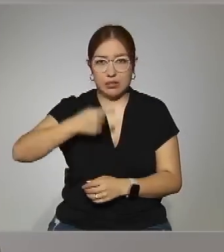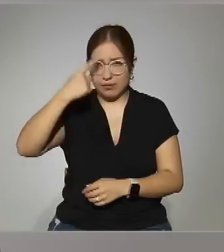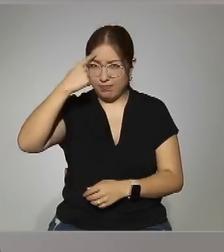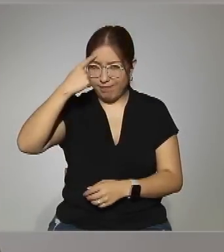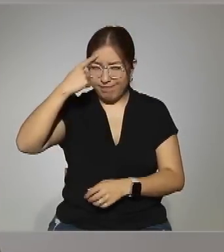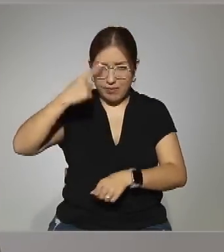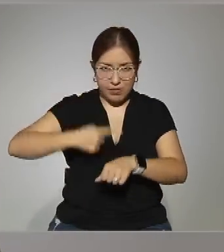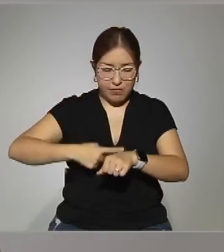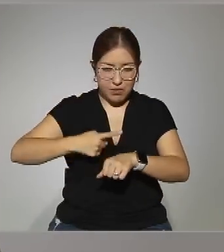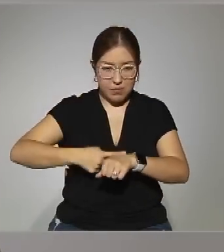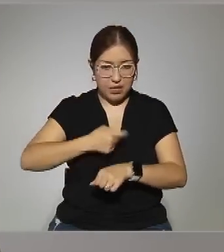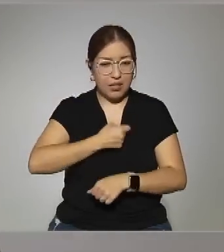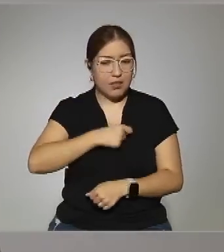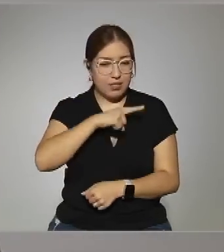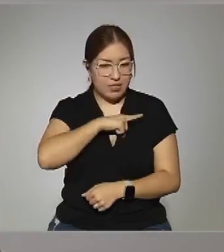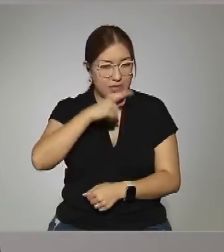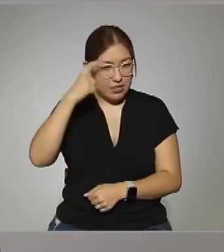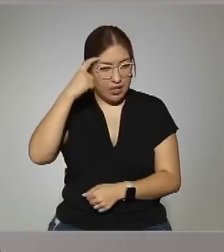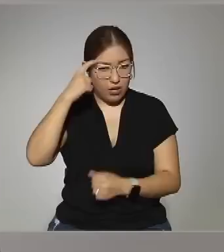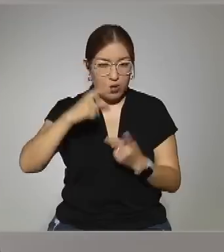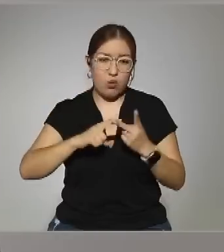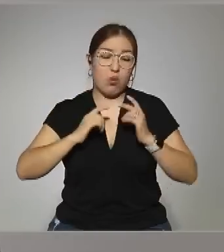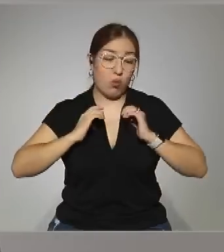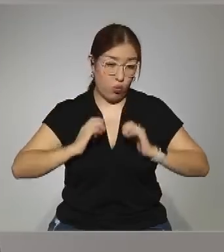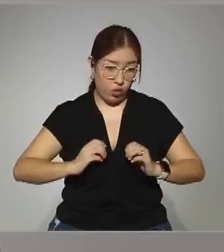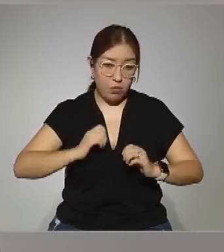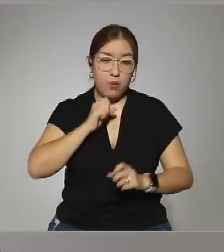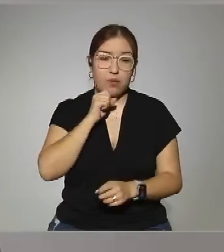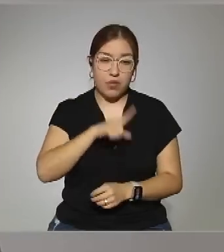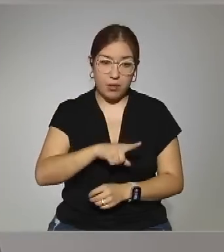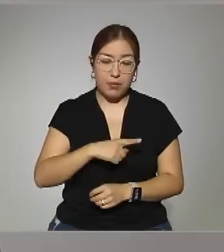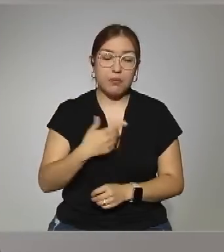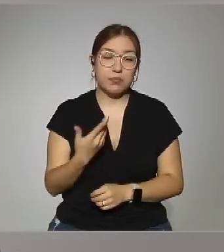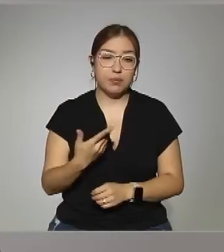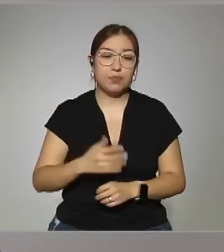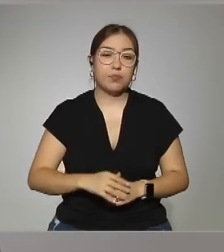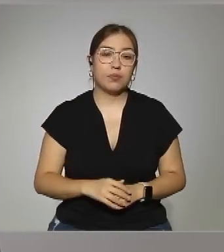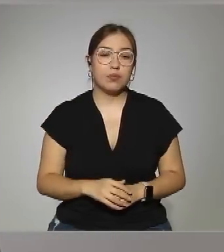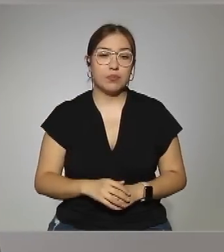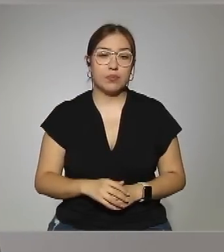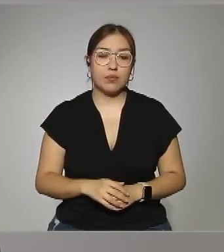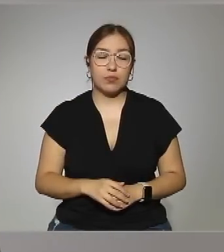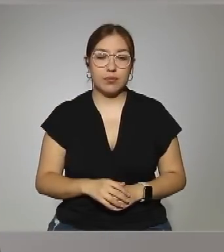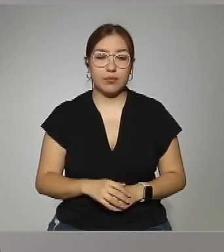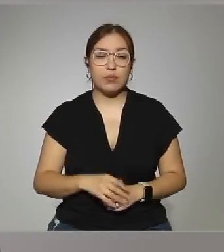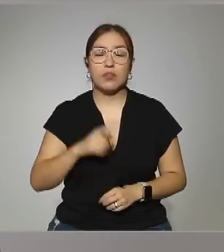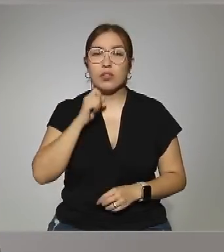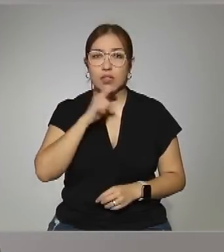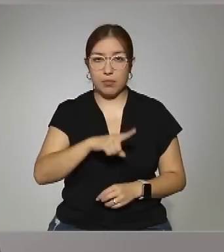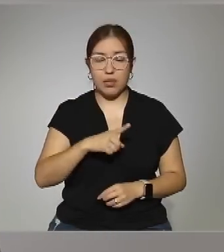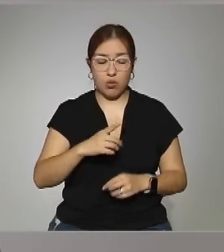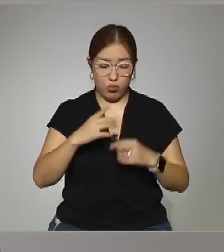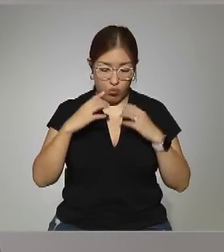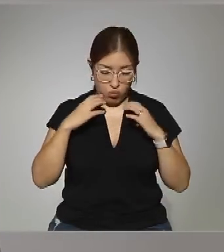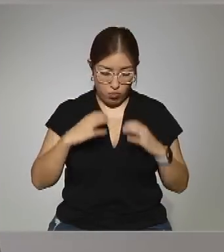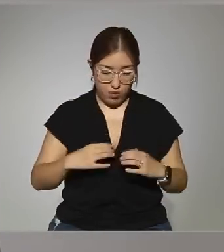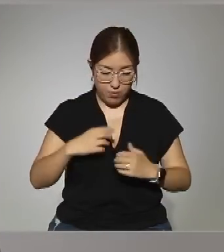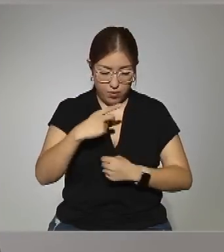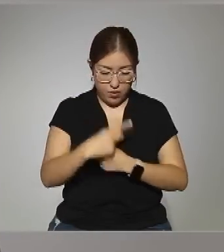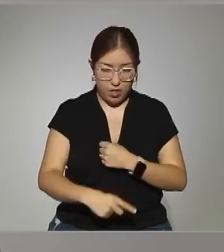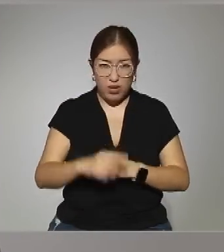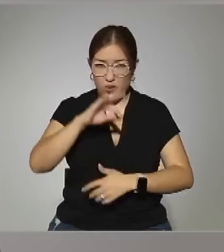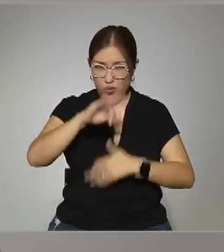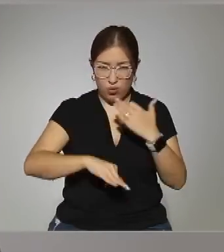tal en la salud mental, en la salud física, como bien lo comentas, y también daños orgánicos. Todas estas cuestiones